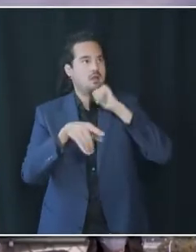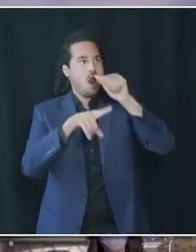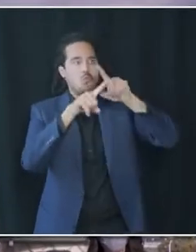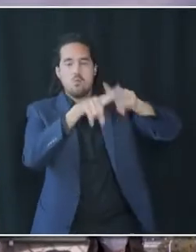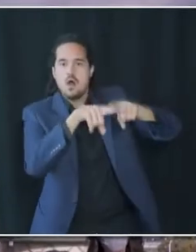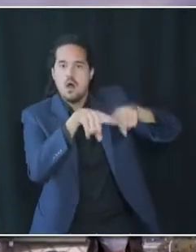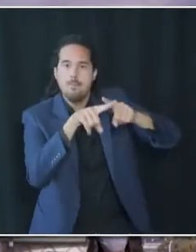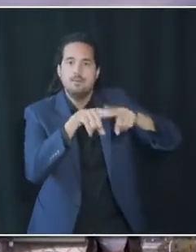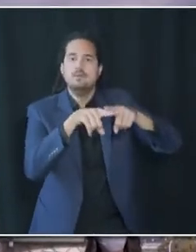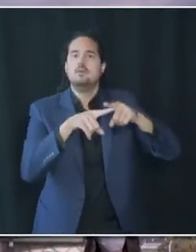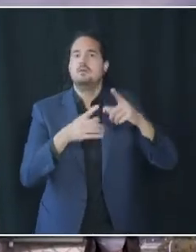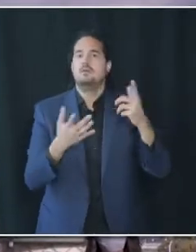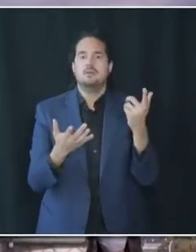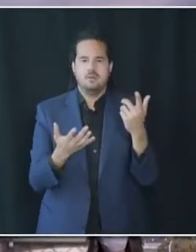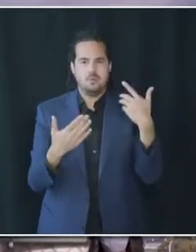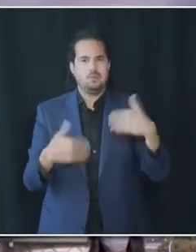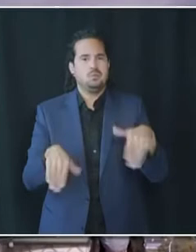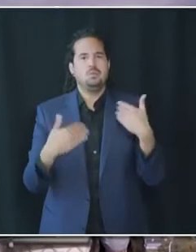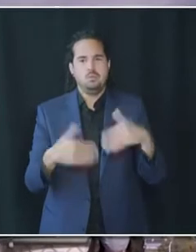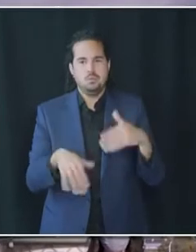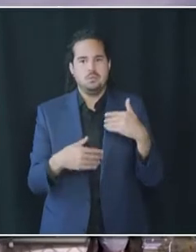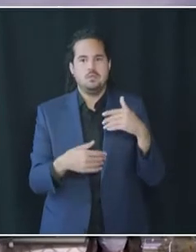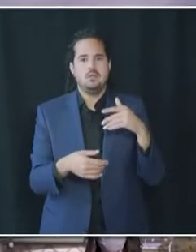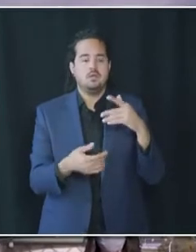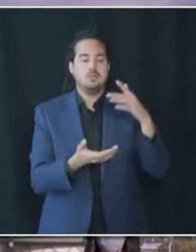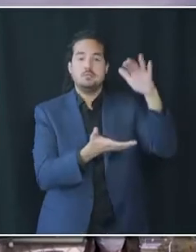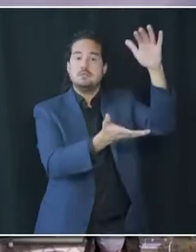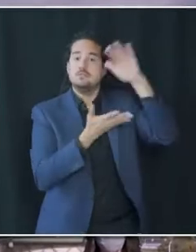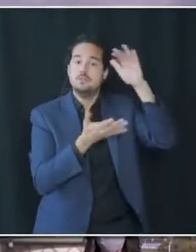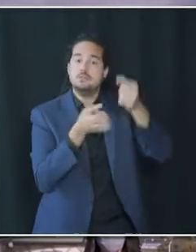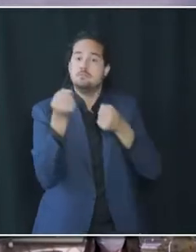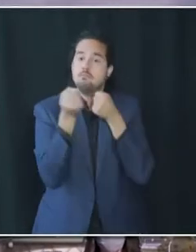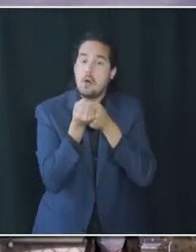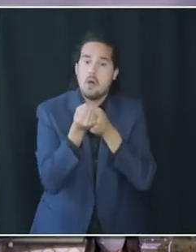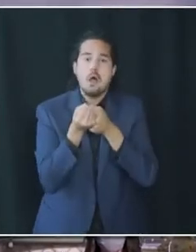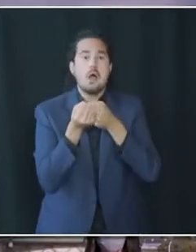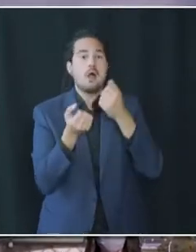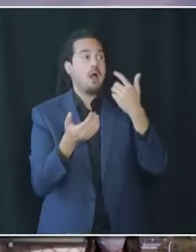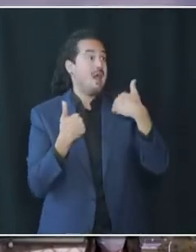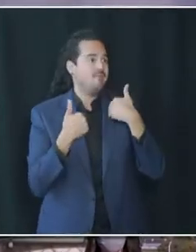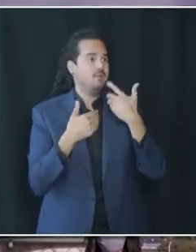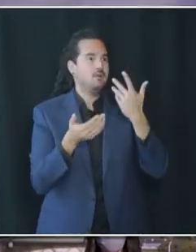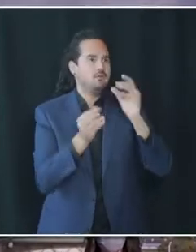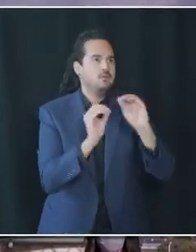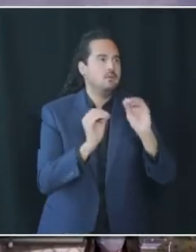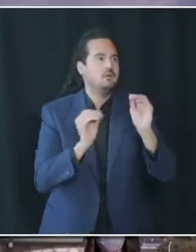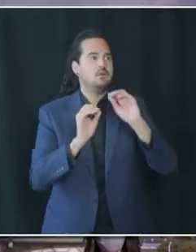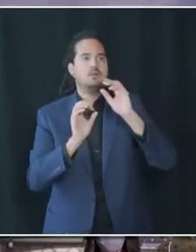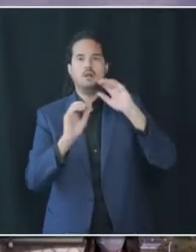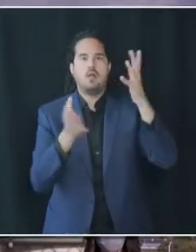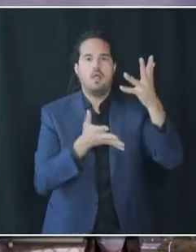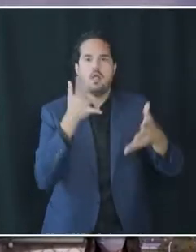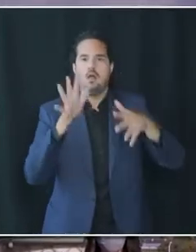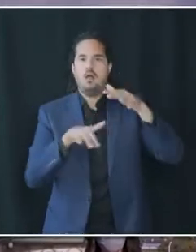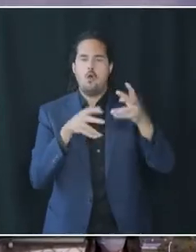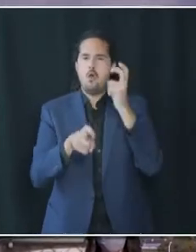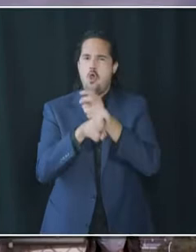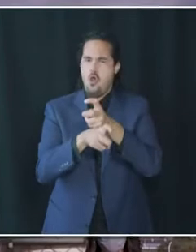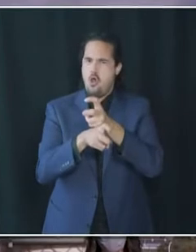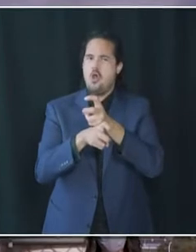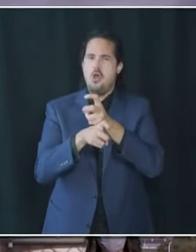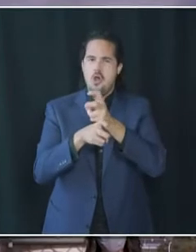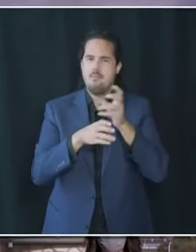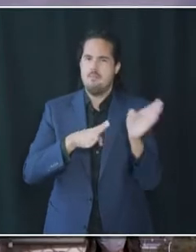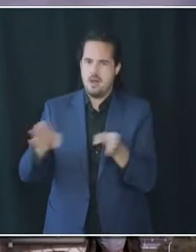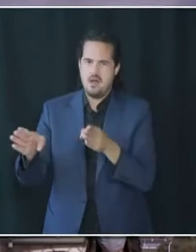no tengamos que considerar esta escasez en semanas próximas por eso desarrollamos esta infraestructura como decía